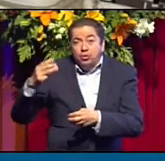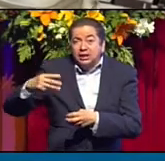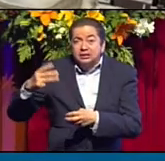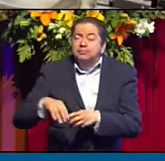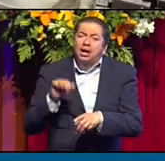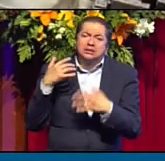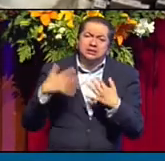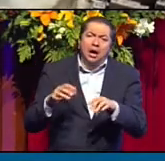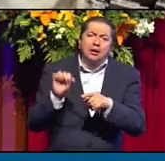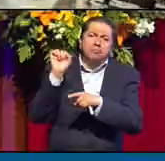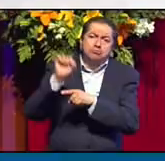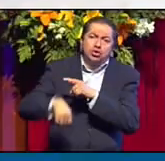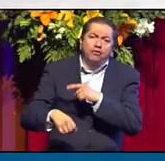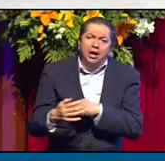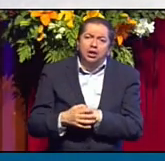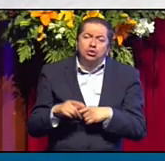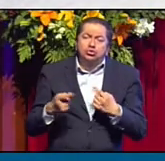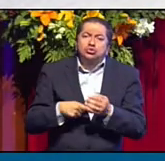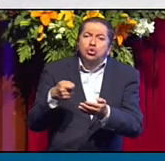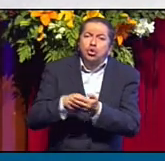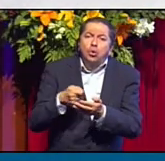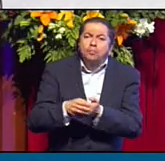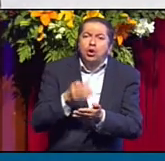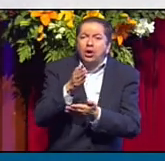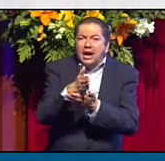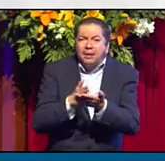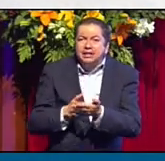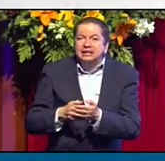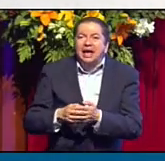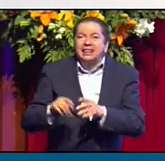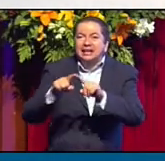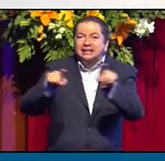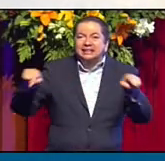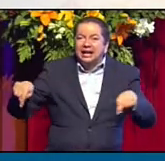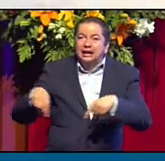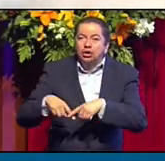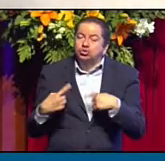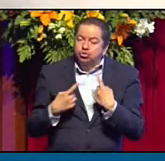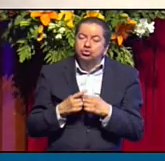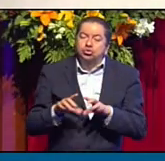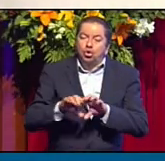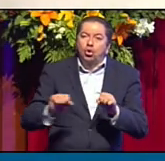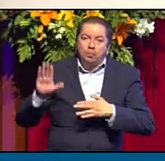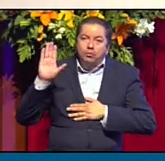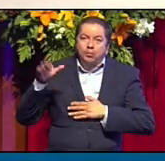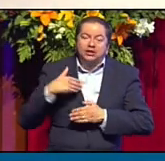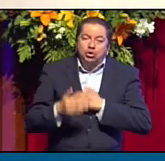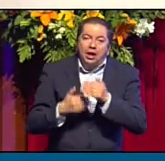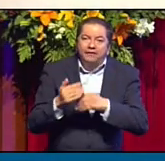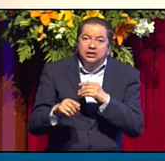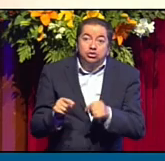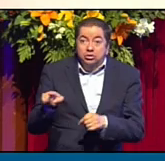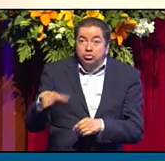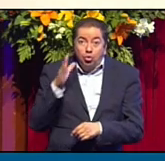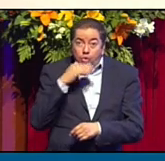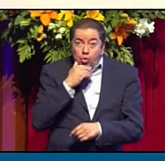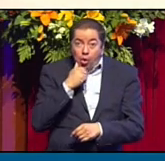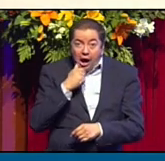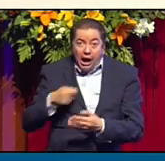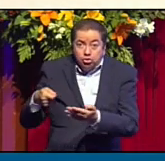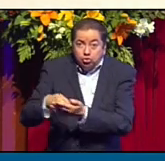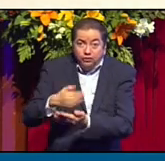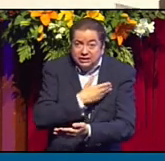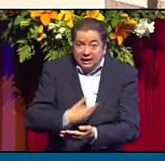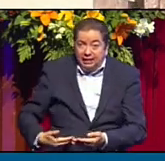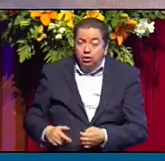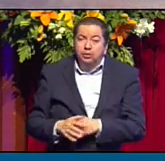nos aprobaron y compramos la mitad del terreno y la otra mitad del terreno lo pusieron ellos. Bueno, estamos comprometidos con avanzar. Ellos no tienen subsidio, pero comprometidos